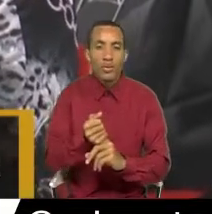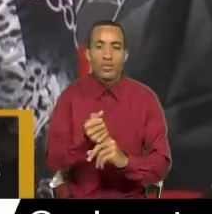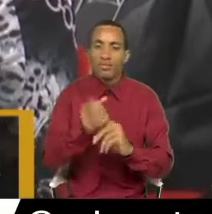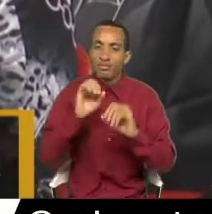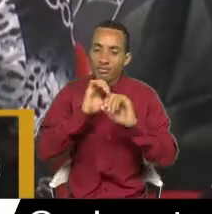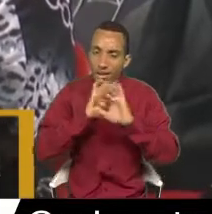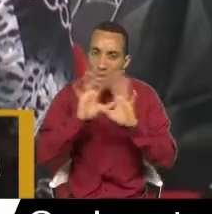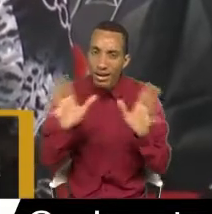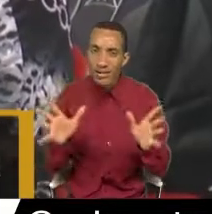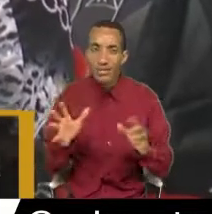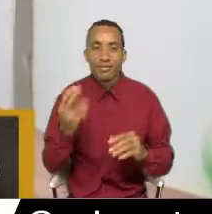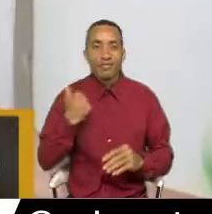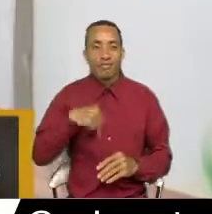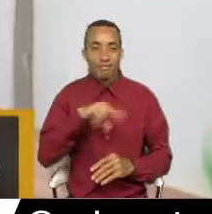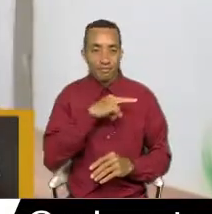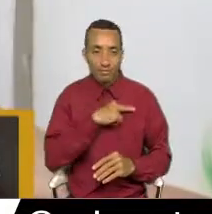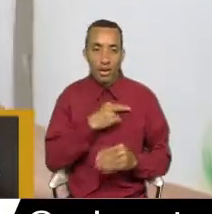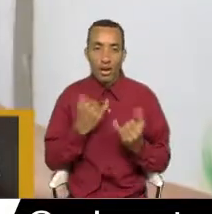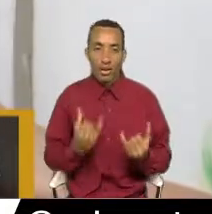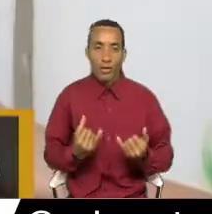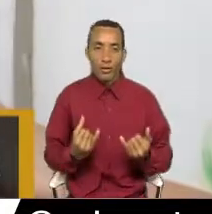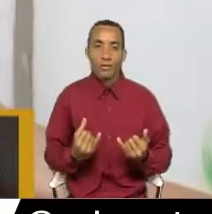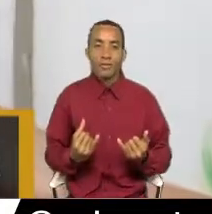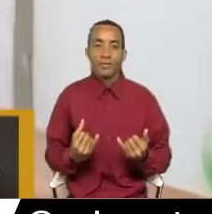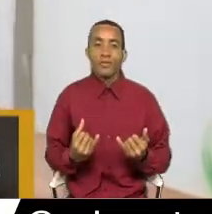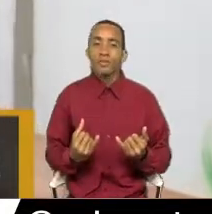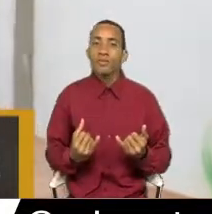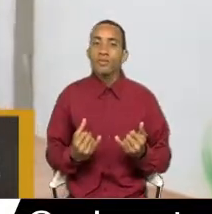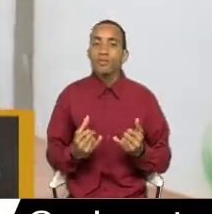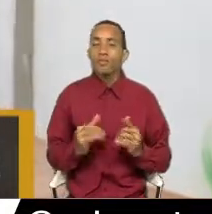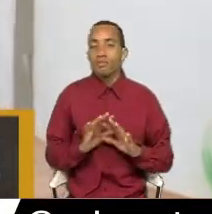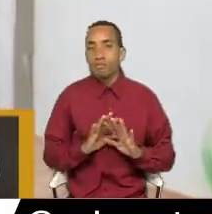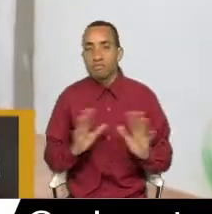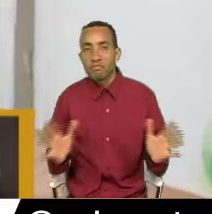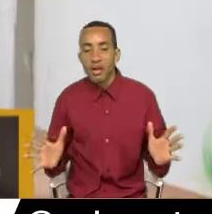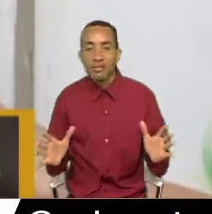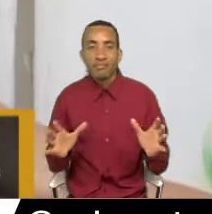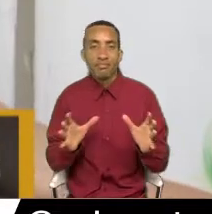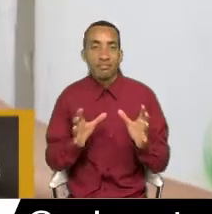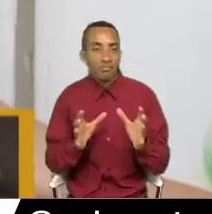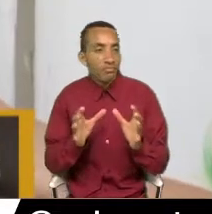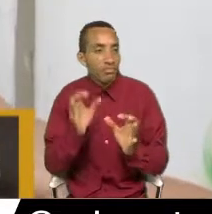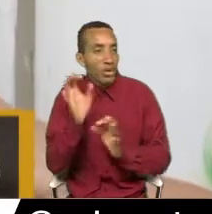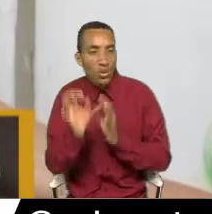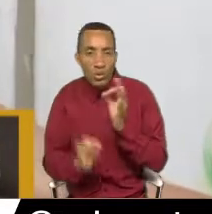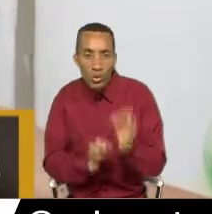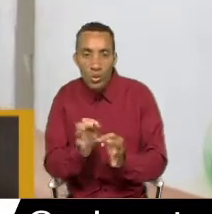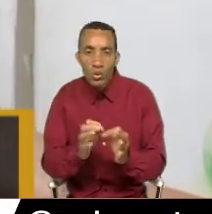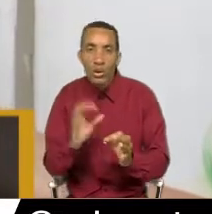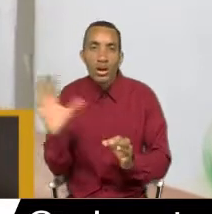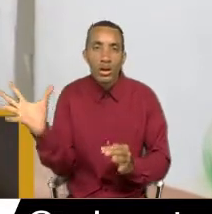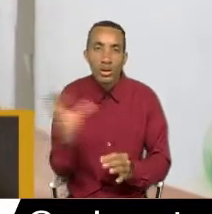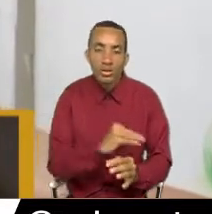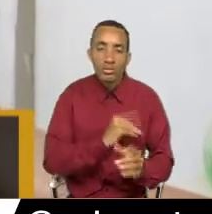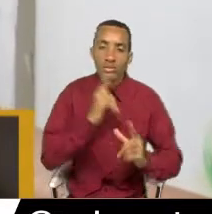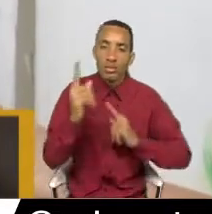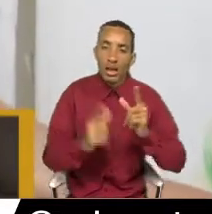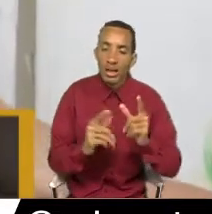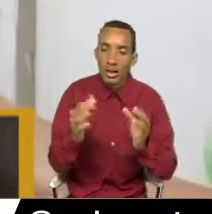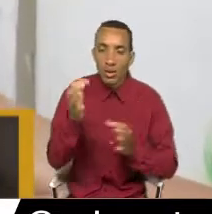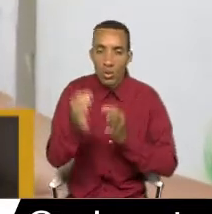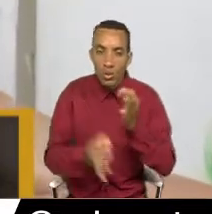momento nosotros activamos las medidas de autoprotección y autoprotección. Es así como tenemos en este